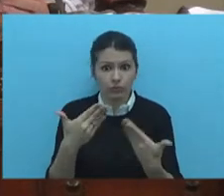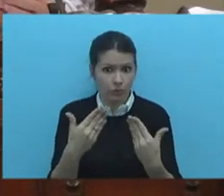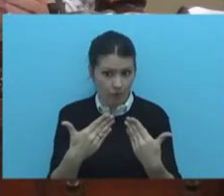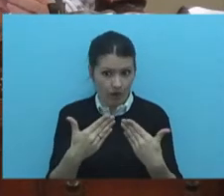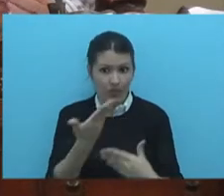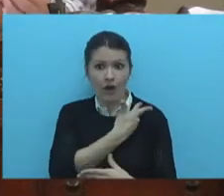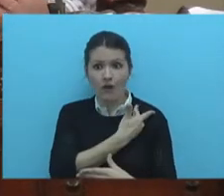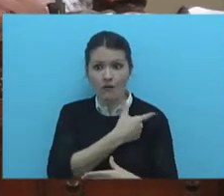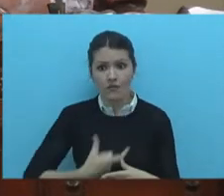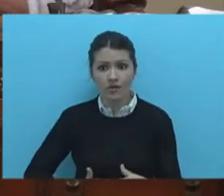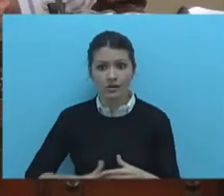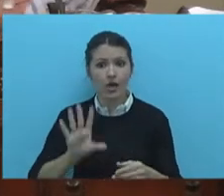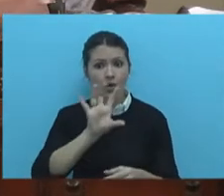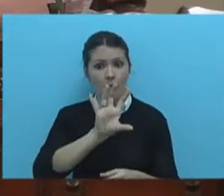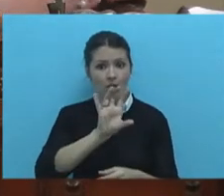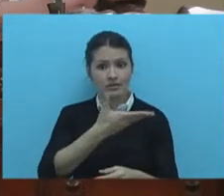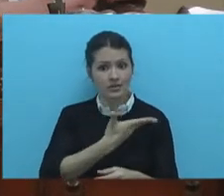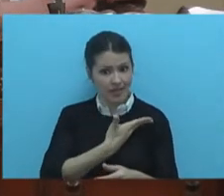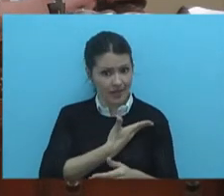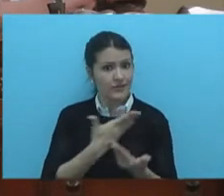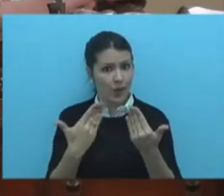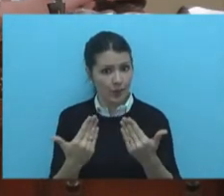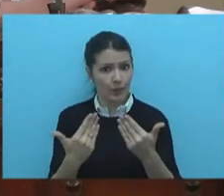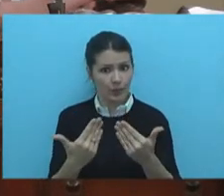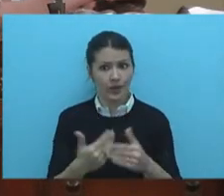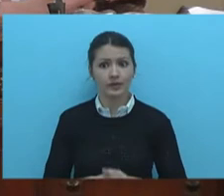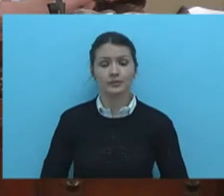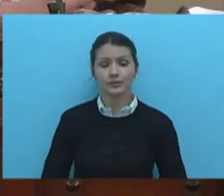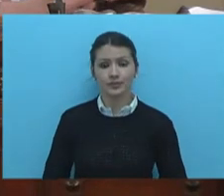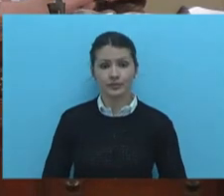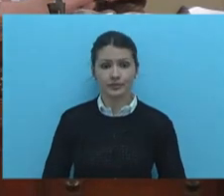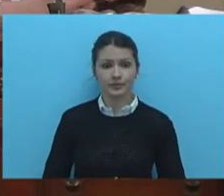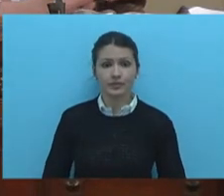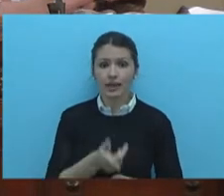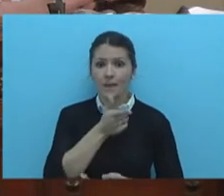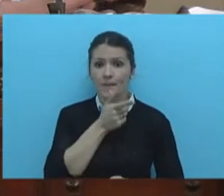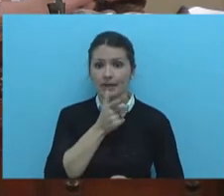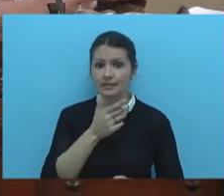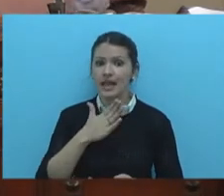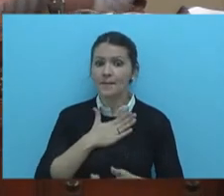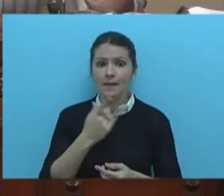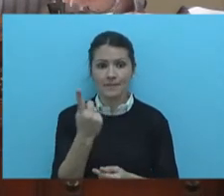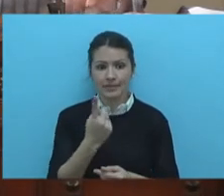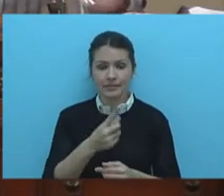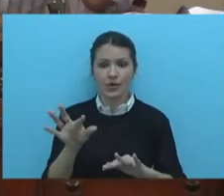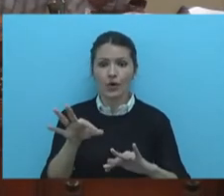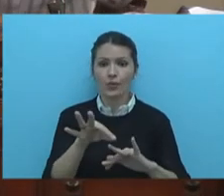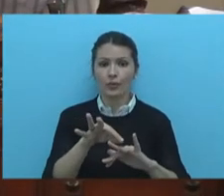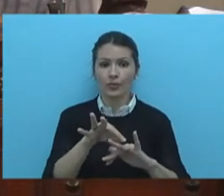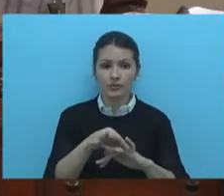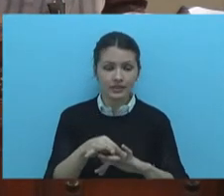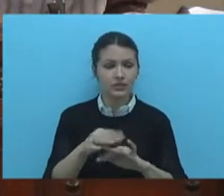un gobernador de la provincia que salga de este recinto, y creo que comprometiéndose, que es la única